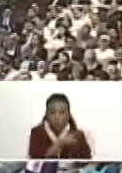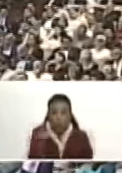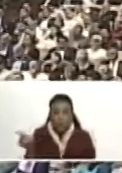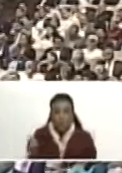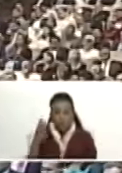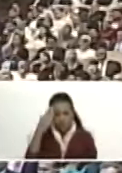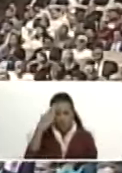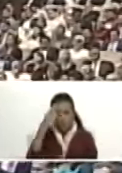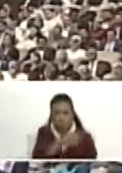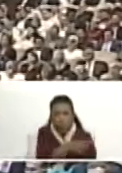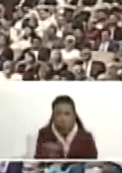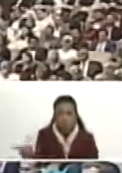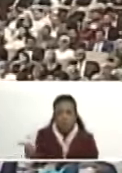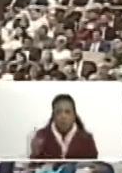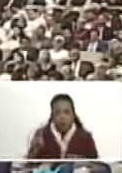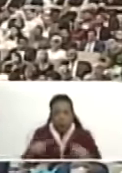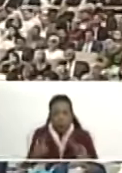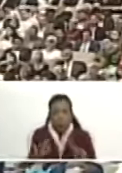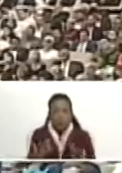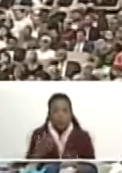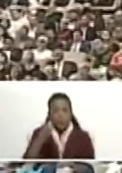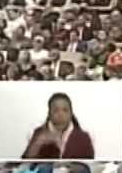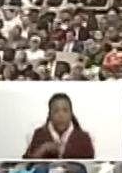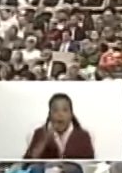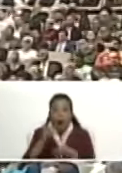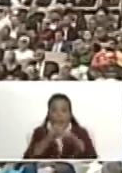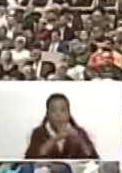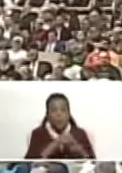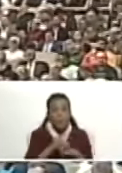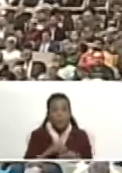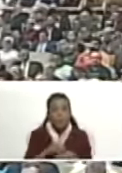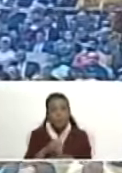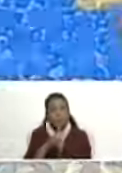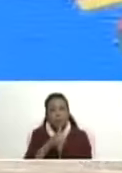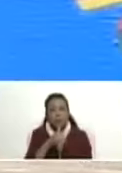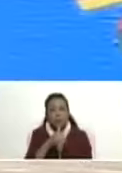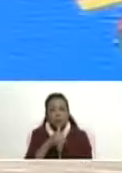Venezuela, tiene una importancia medular,